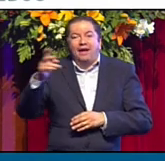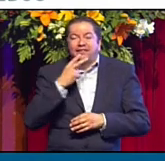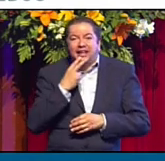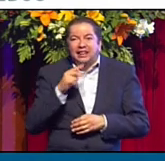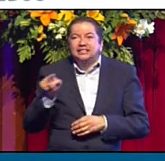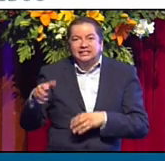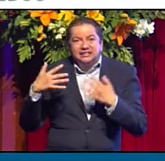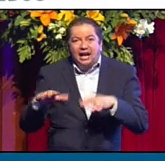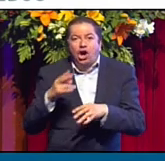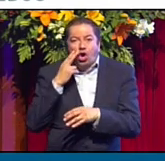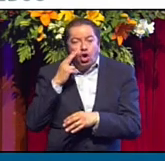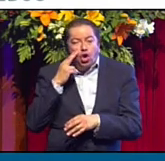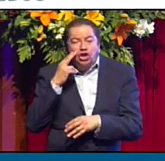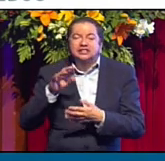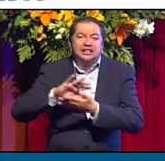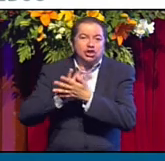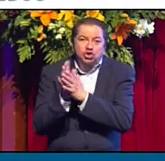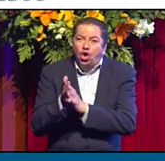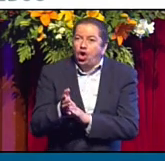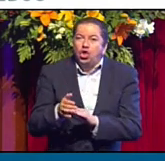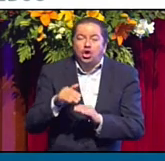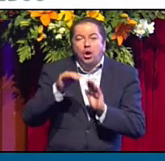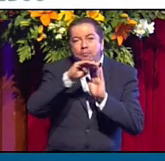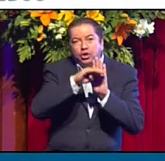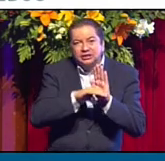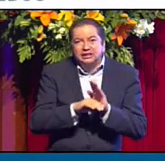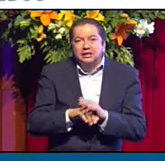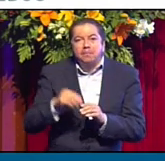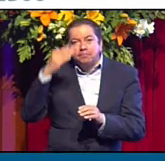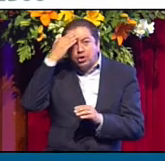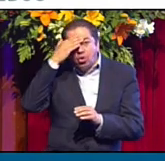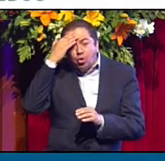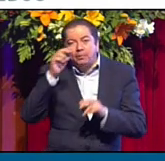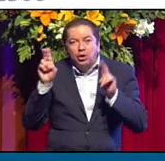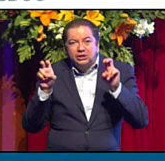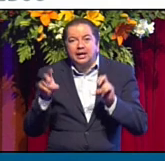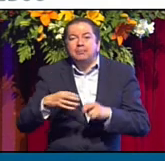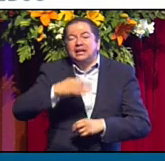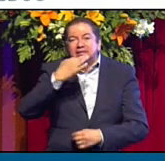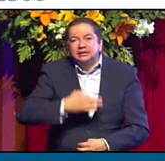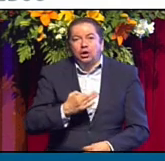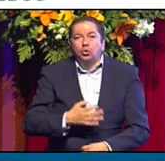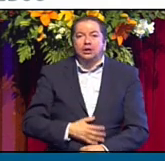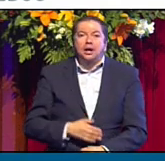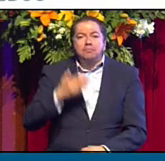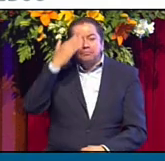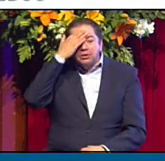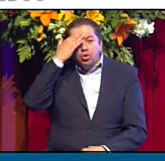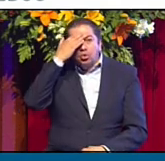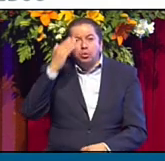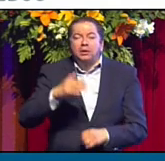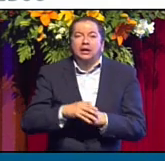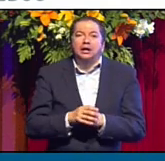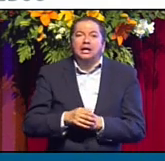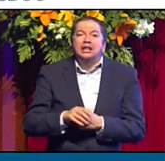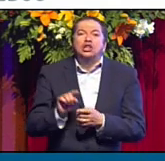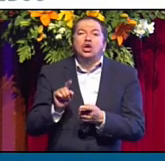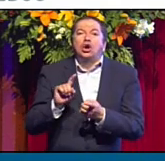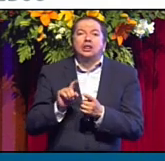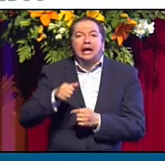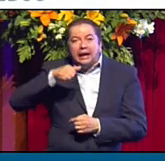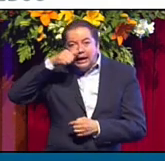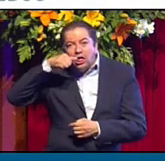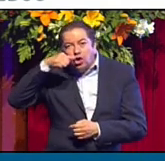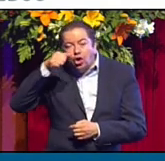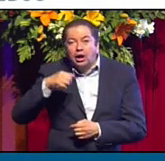ya conoce todos los procedimientos y está preocupado de un tema que estamos preocupados todos, de la seguridad, y está preocupado efectivamente del consumo de